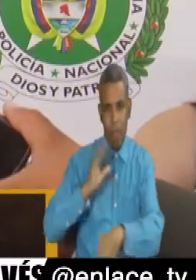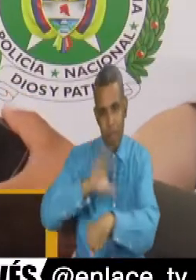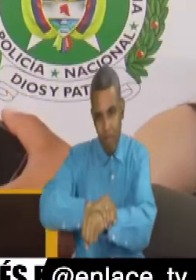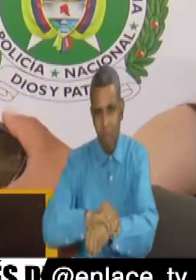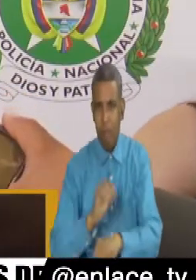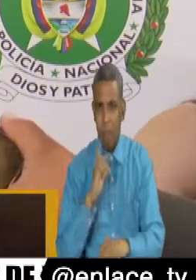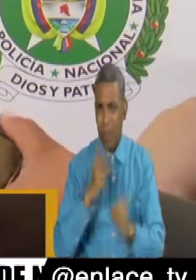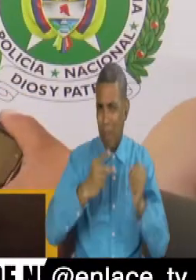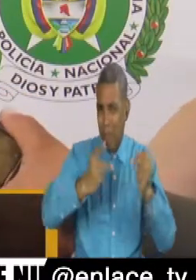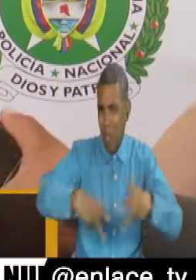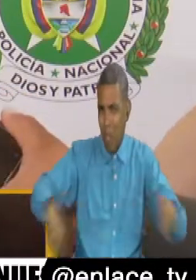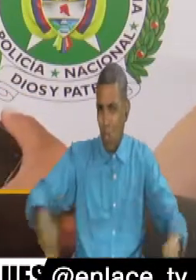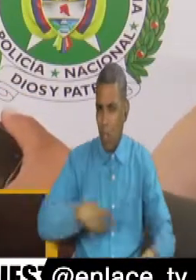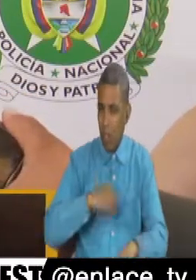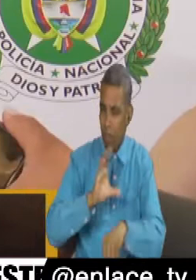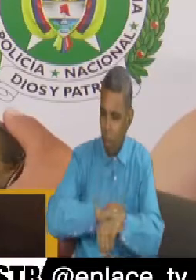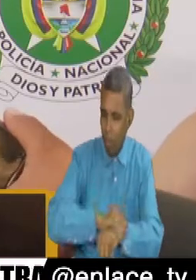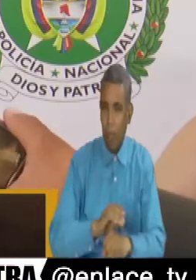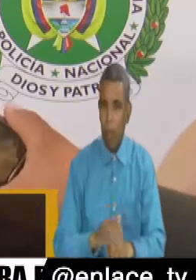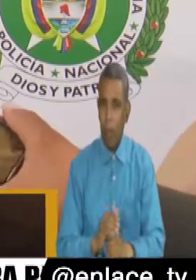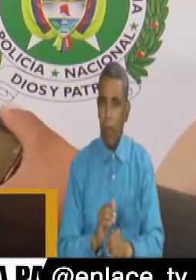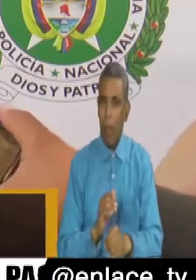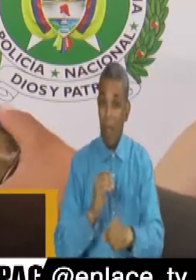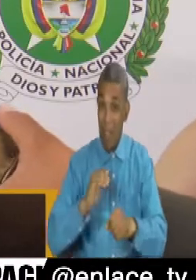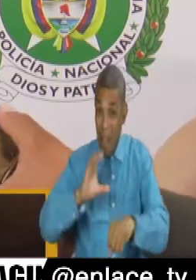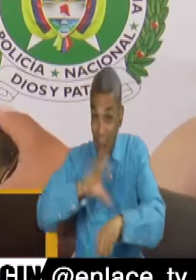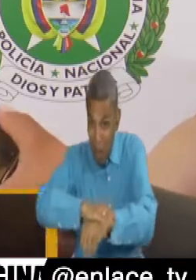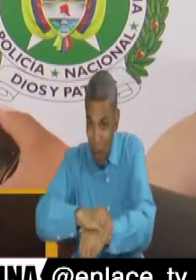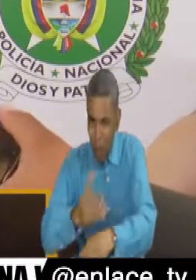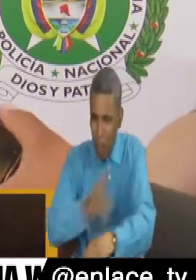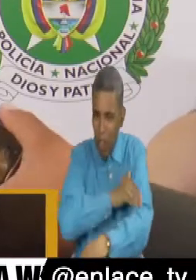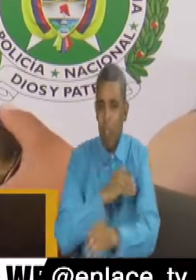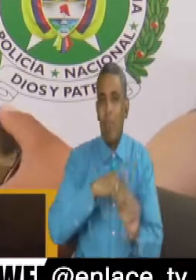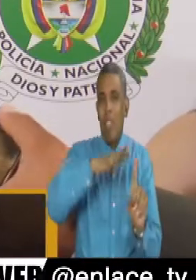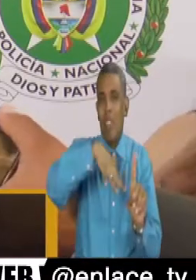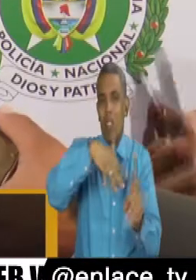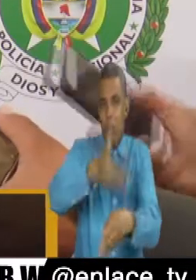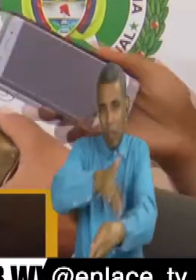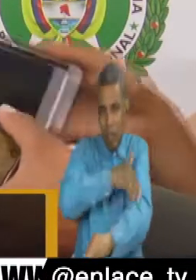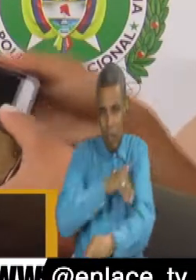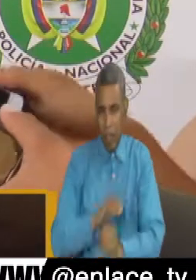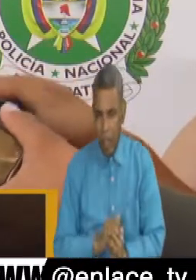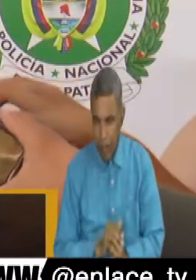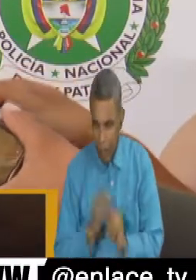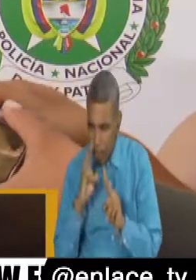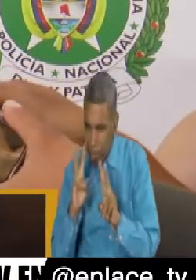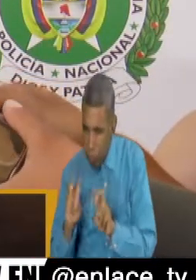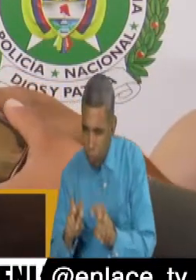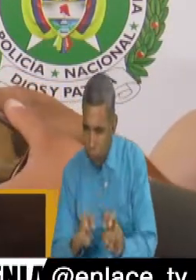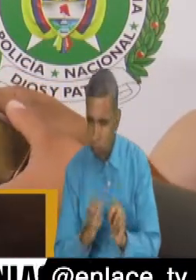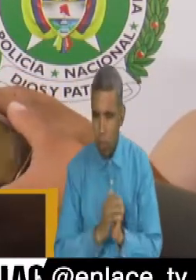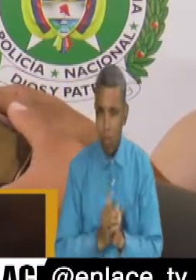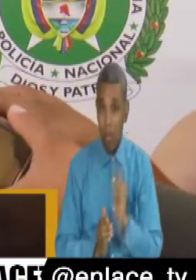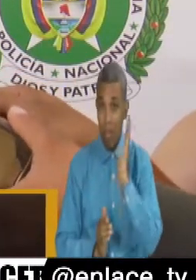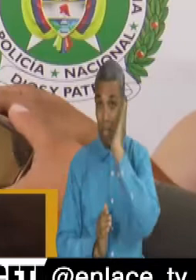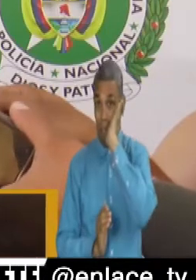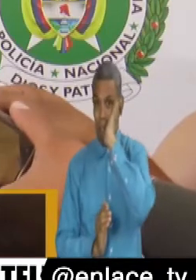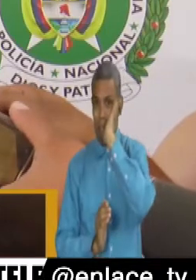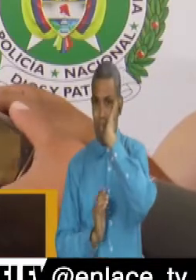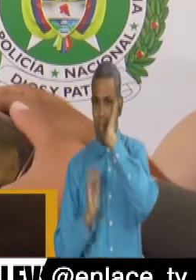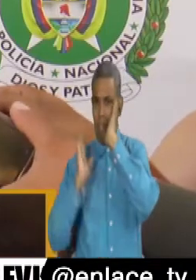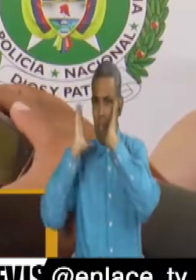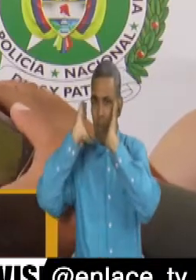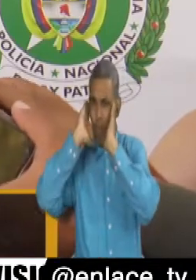se llevaron a cabo 5 meses de investigación, donde se interceptaron 3 líneas telefónicas. También hubo mucha información por fuente